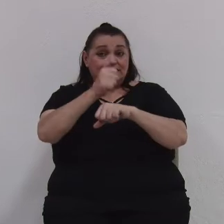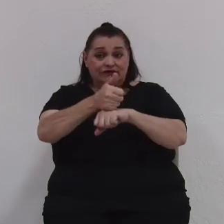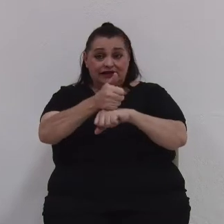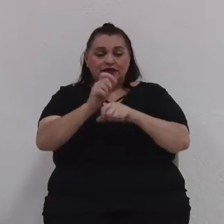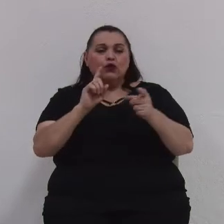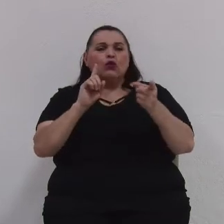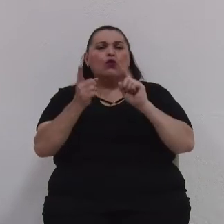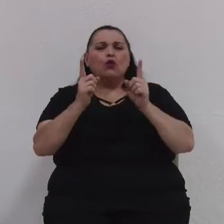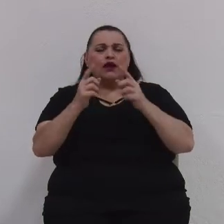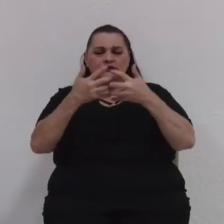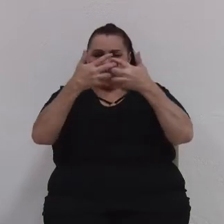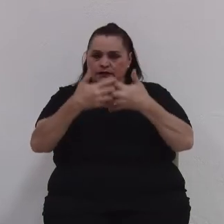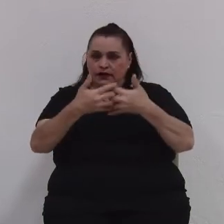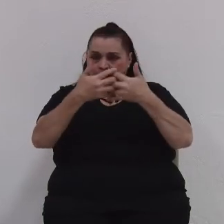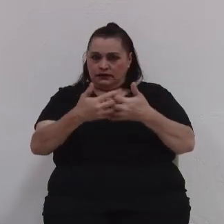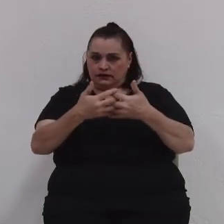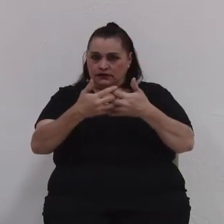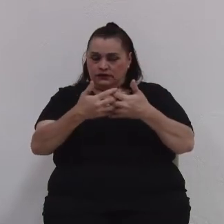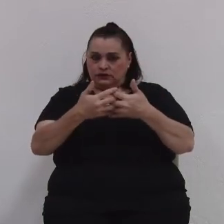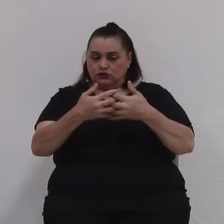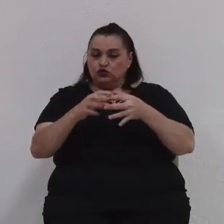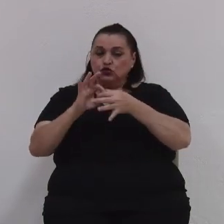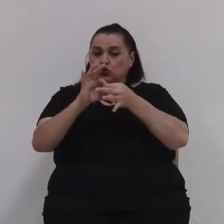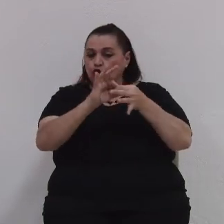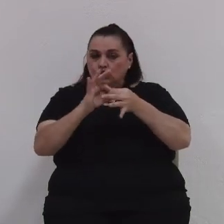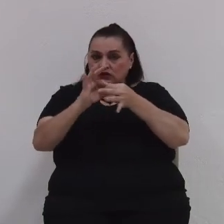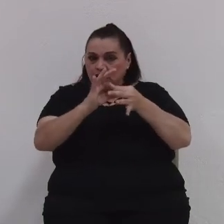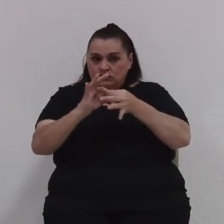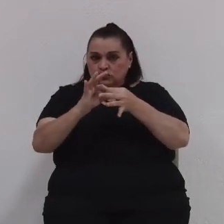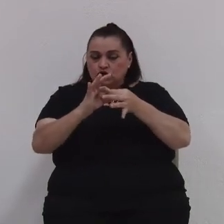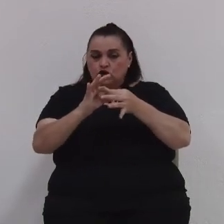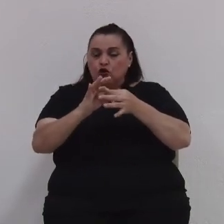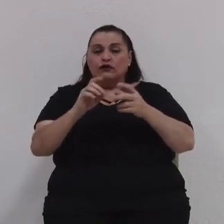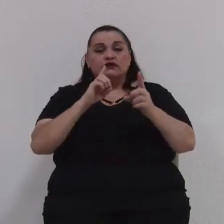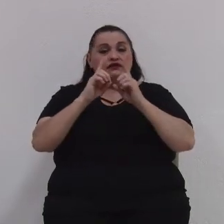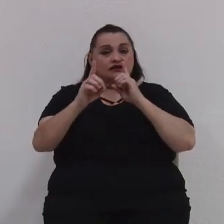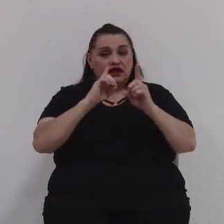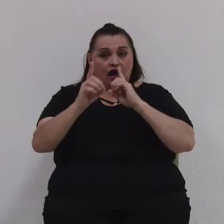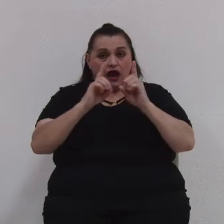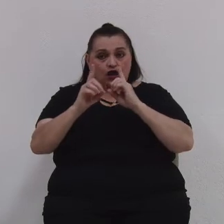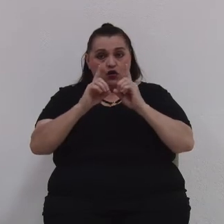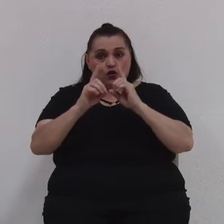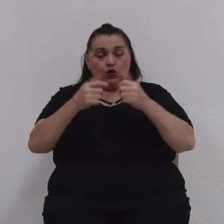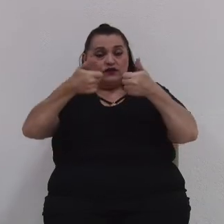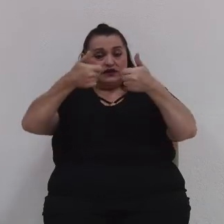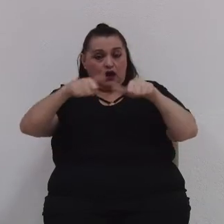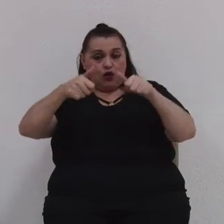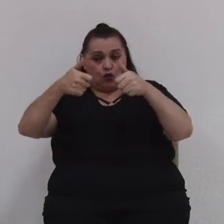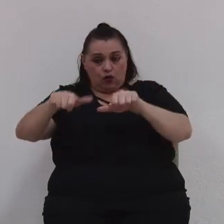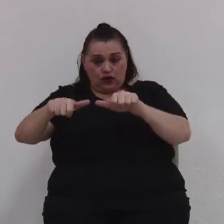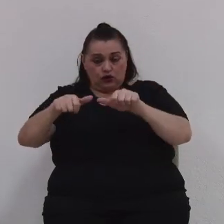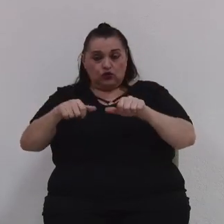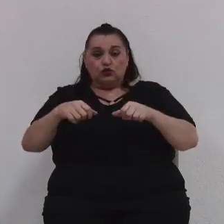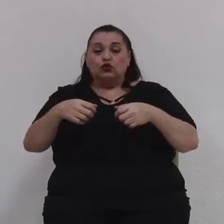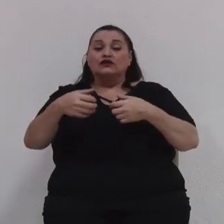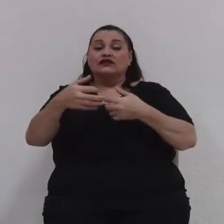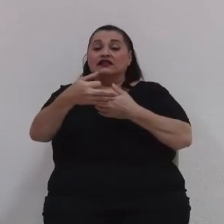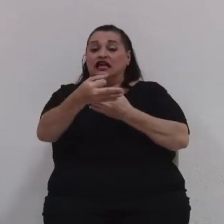cuáles son los mecanismos de coordinación y de diálogo y de acuerdo en los